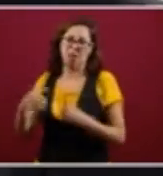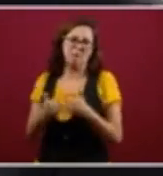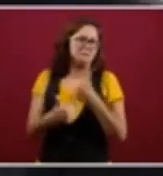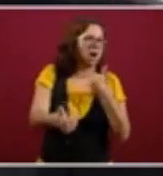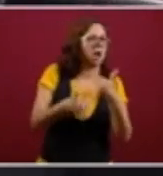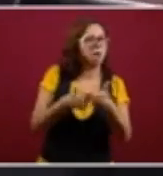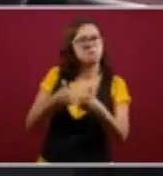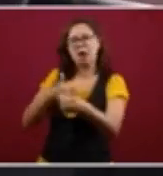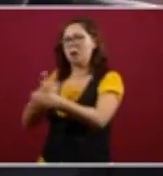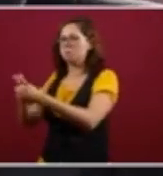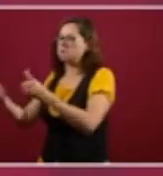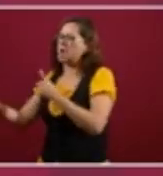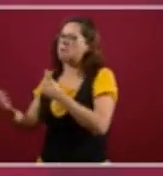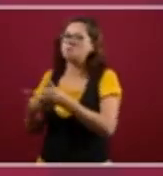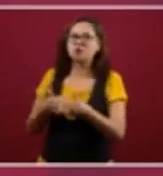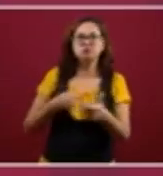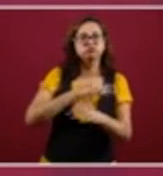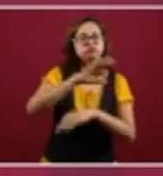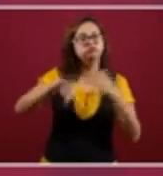Y el sistema